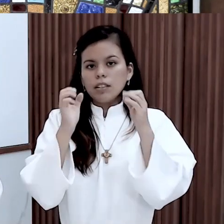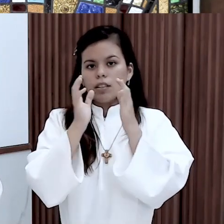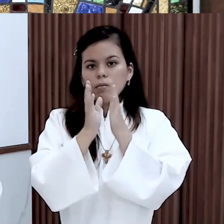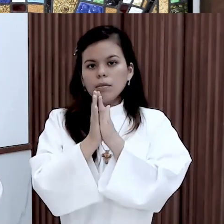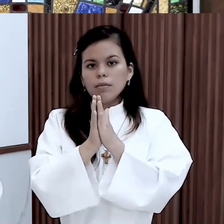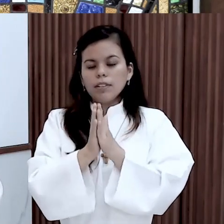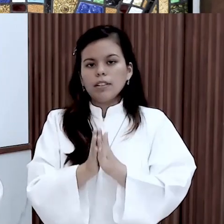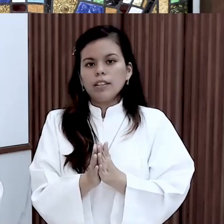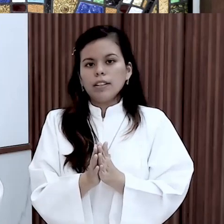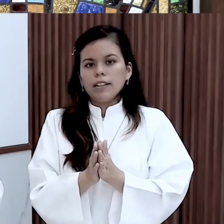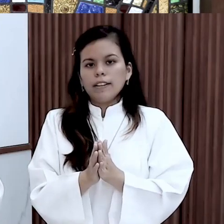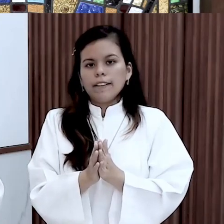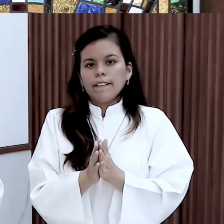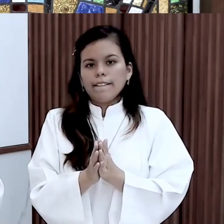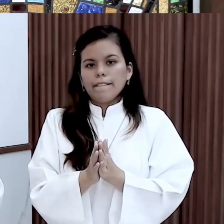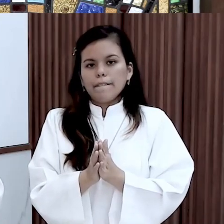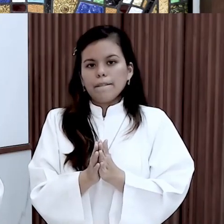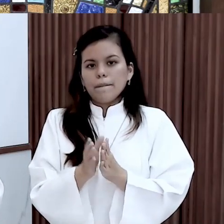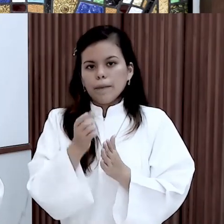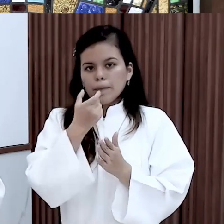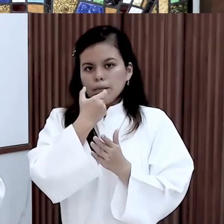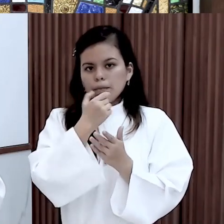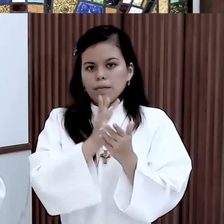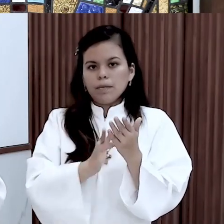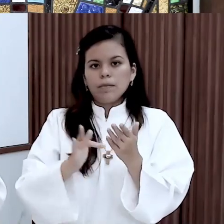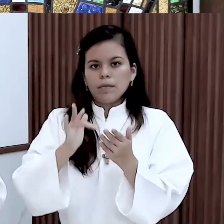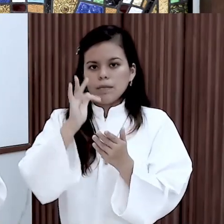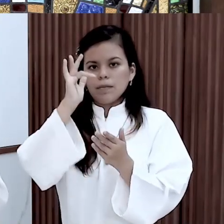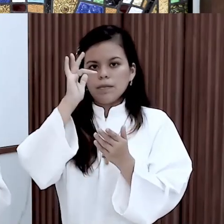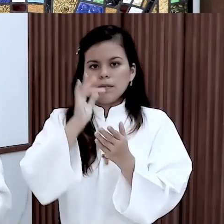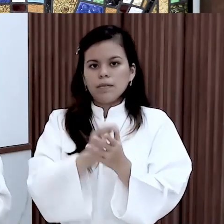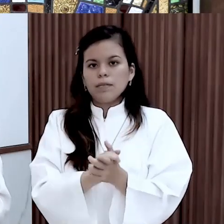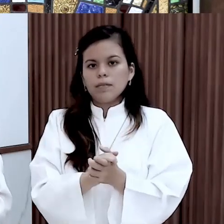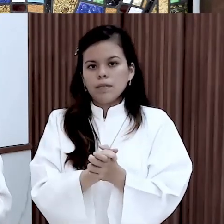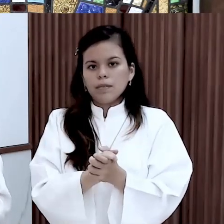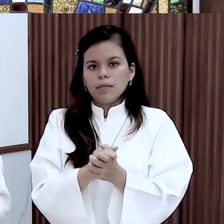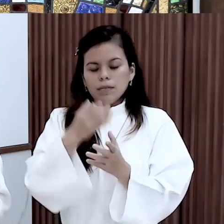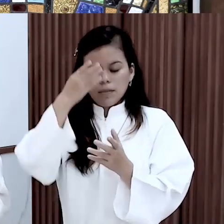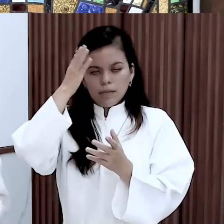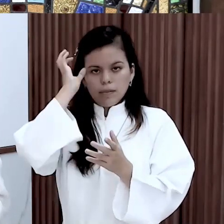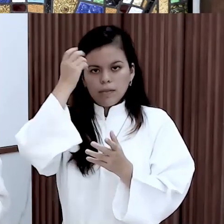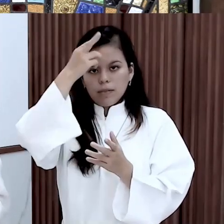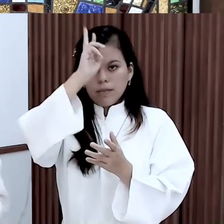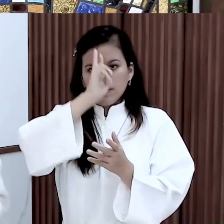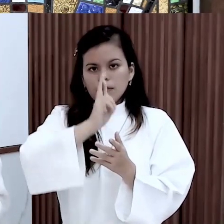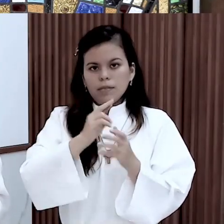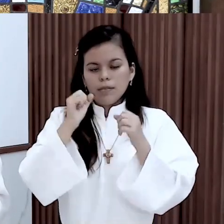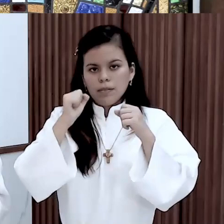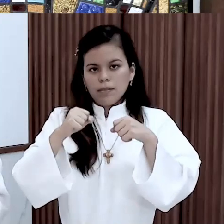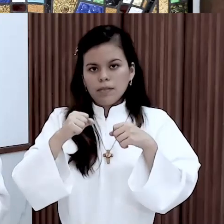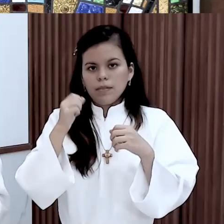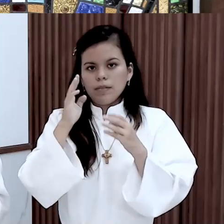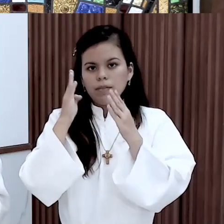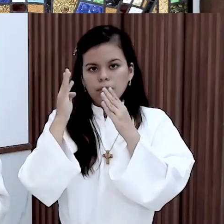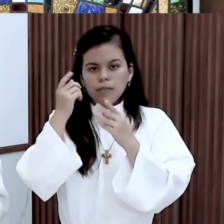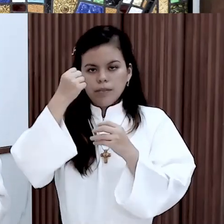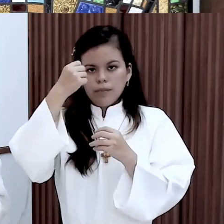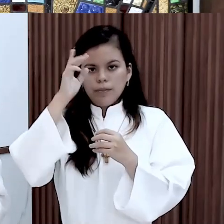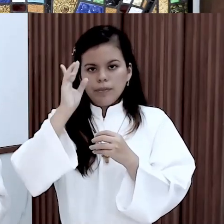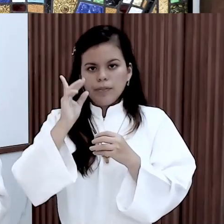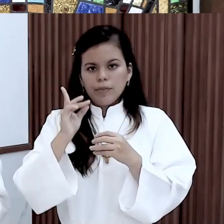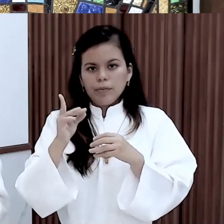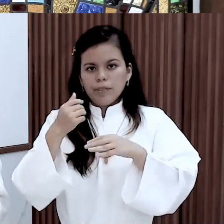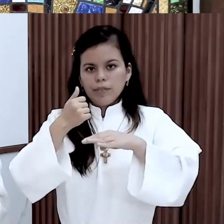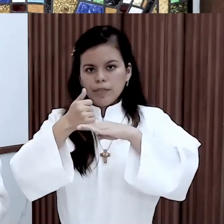para sanarme. Comunión espiritual. Creo, Señor mío, que estás realmente presente en el